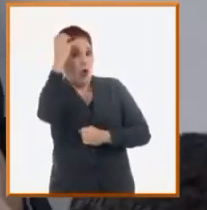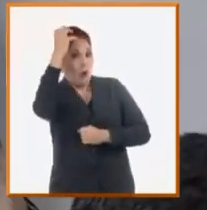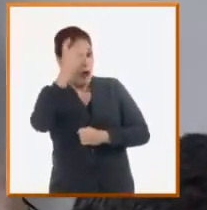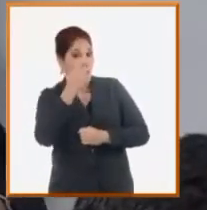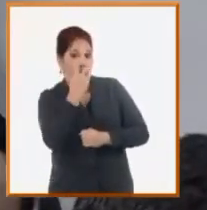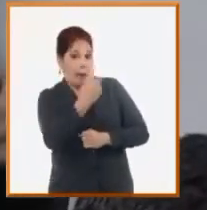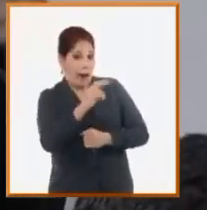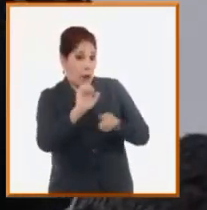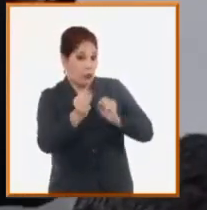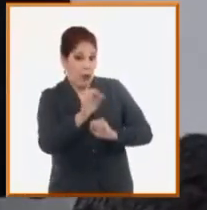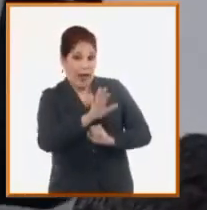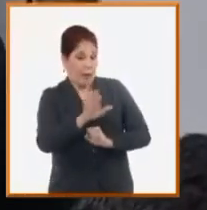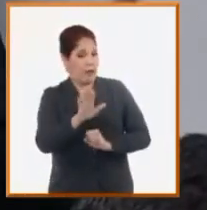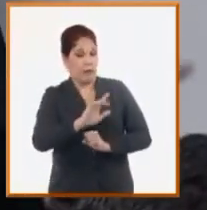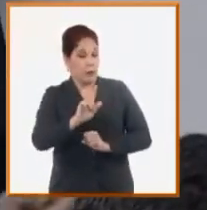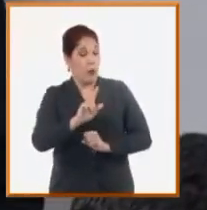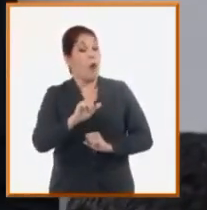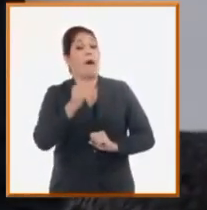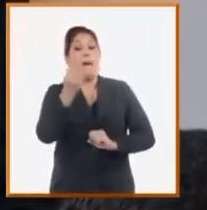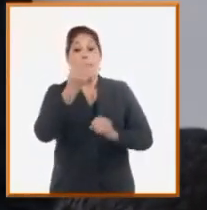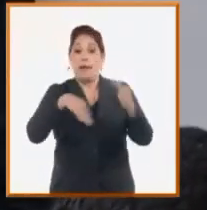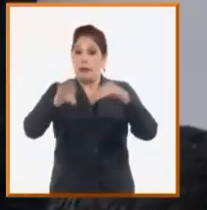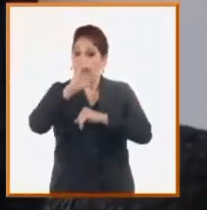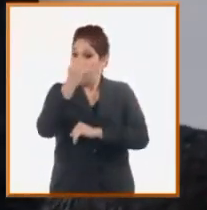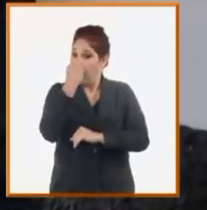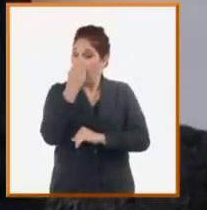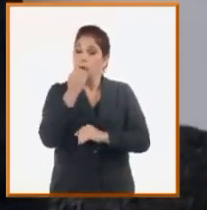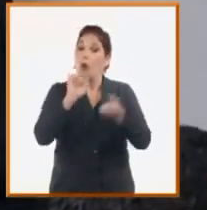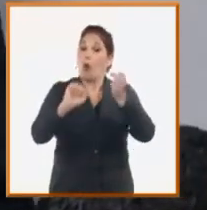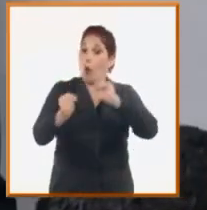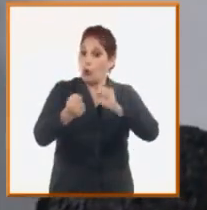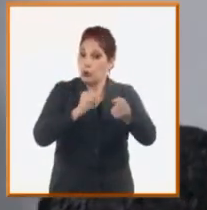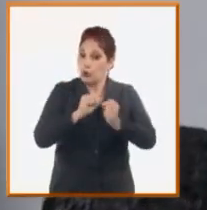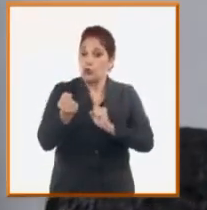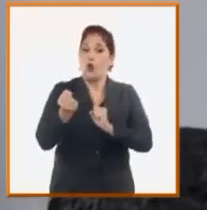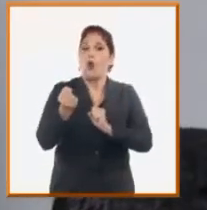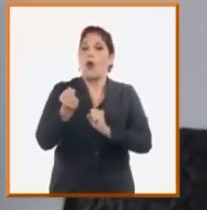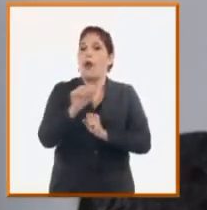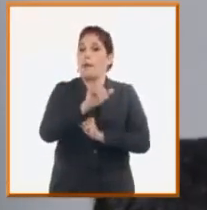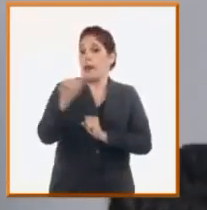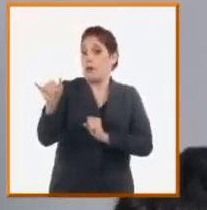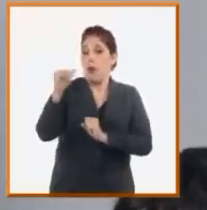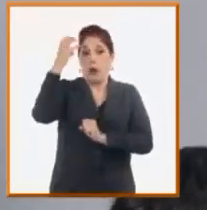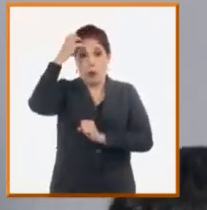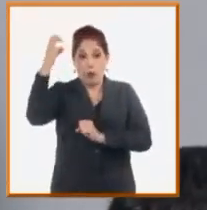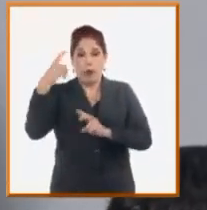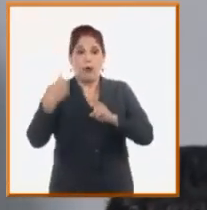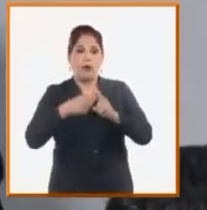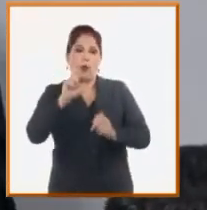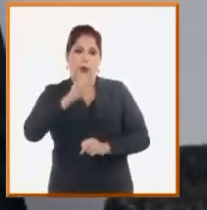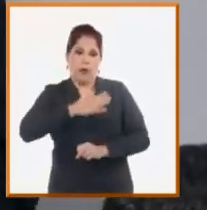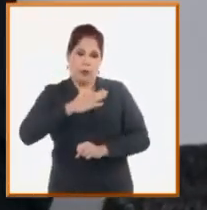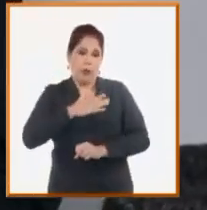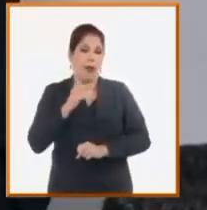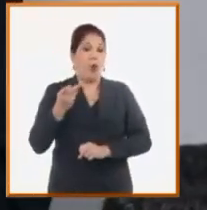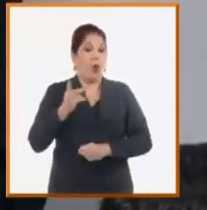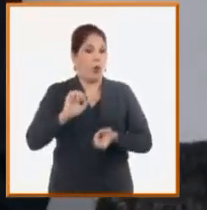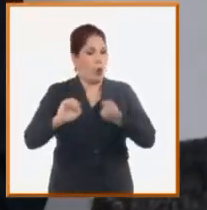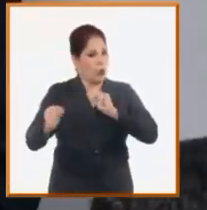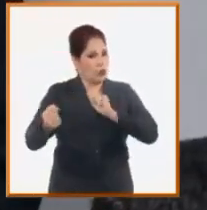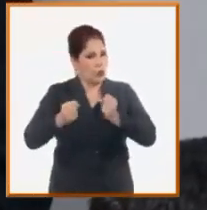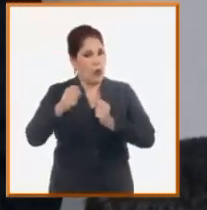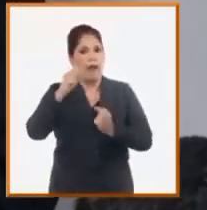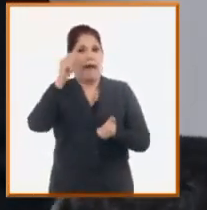actores trabajen sobre la base de un único ordenamiento y de similares condiciones. Hay que decir que esto lo hemos